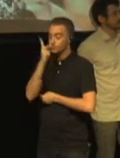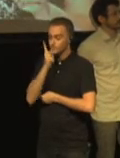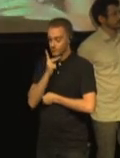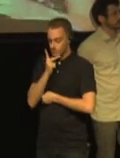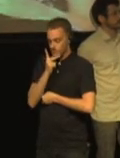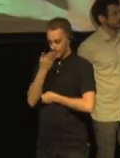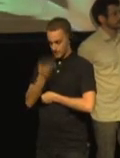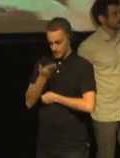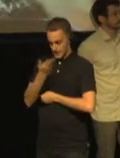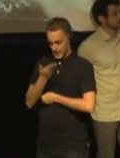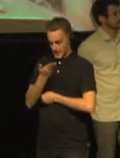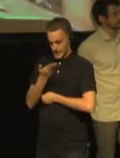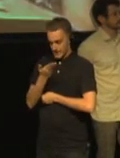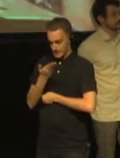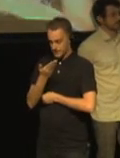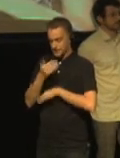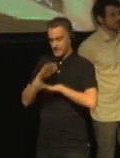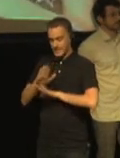normalmente